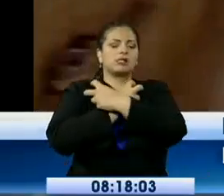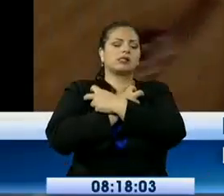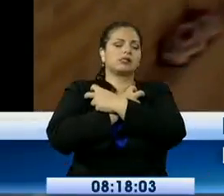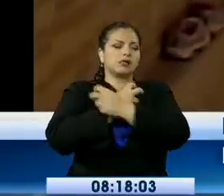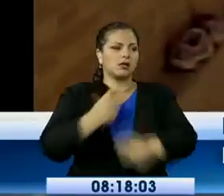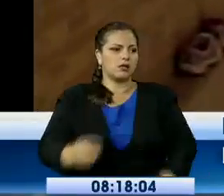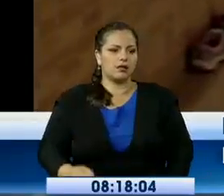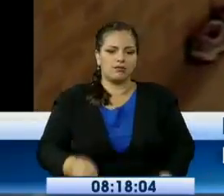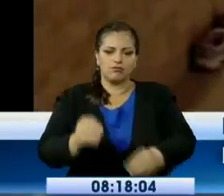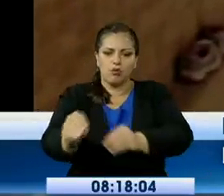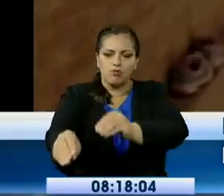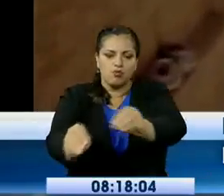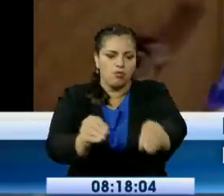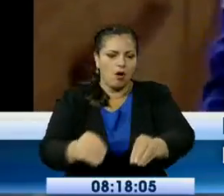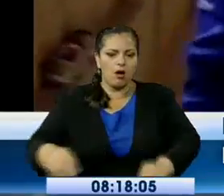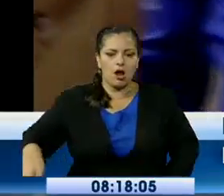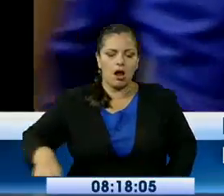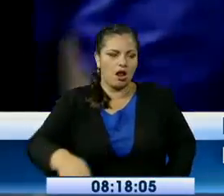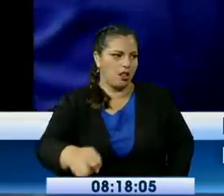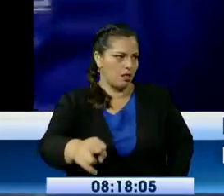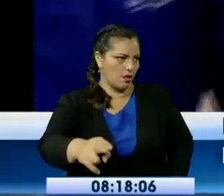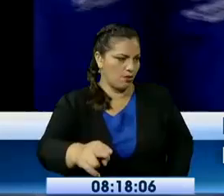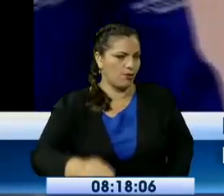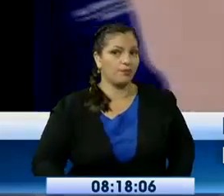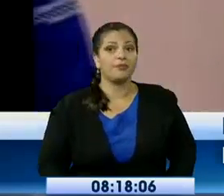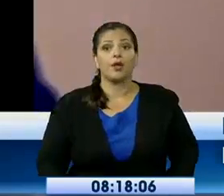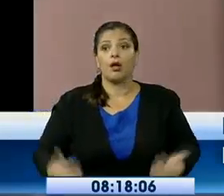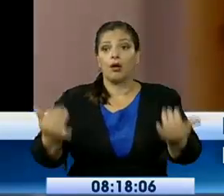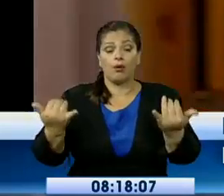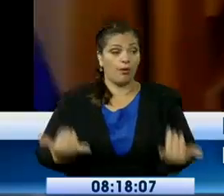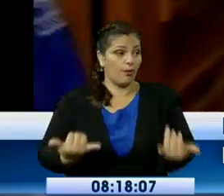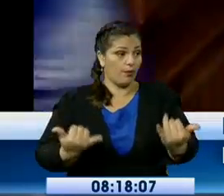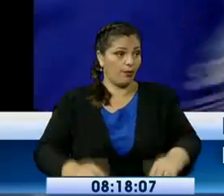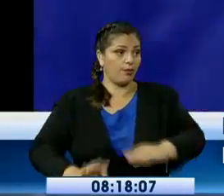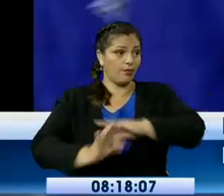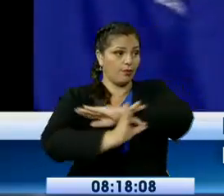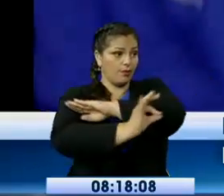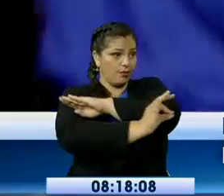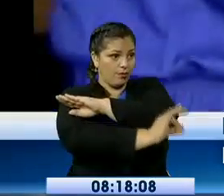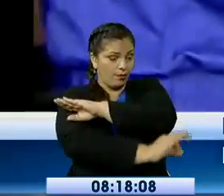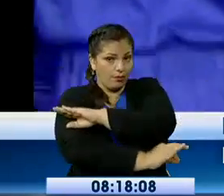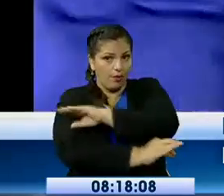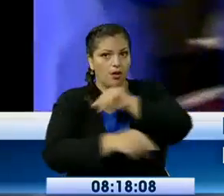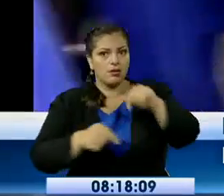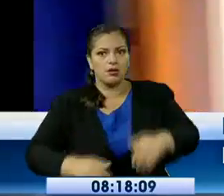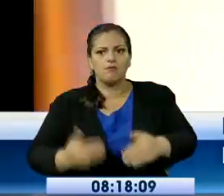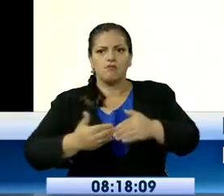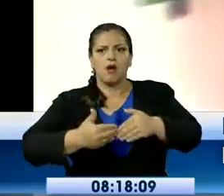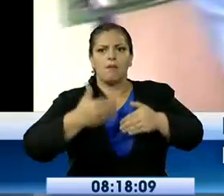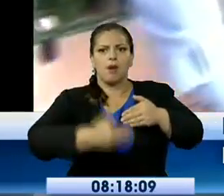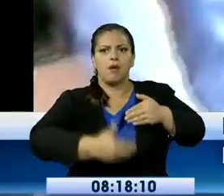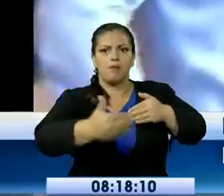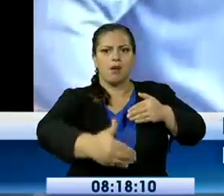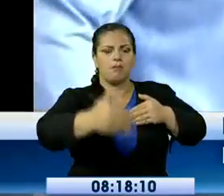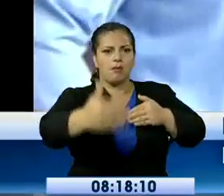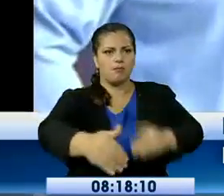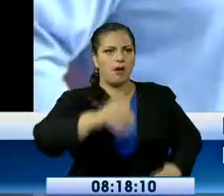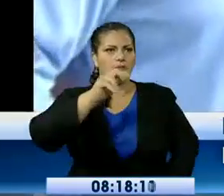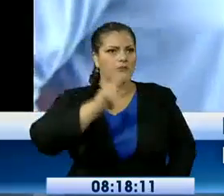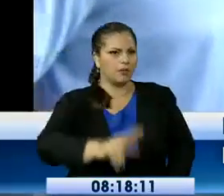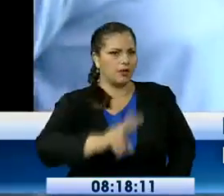32 manzanas que van a ser beneficiadas con nuestra campaña de desratización dentro y fuera del